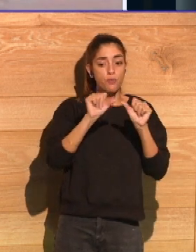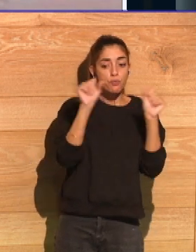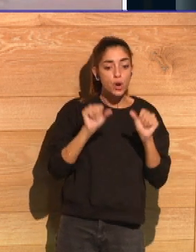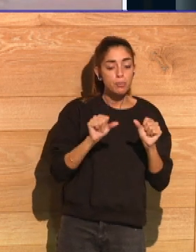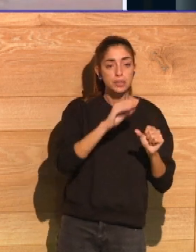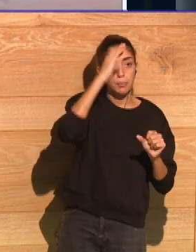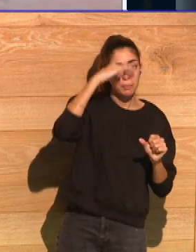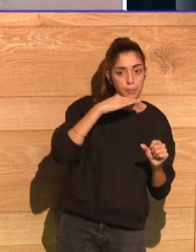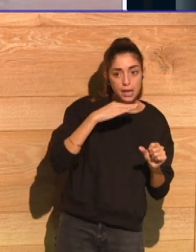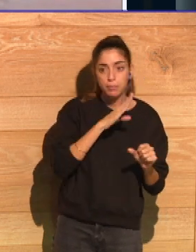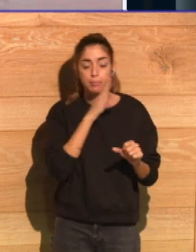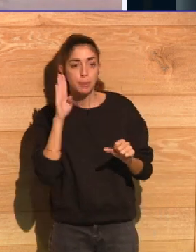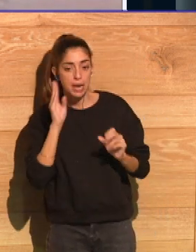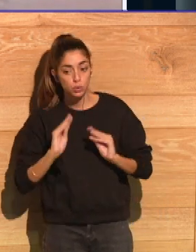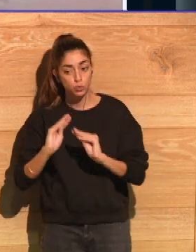padres